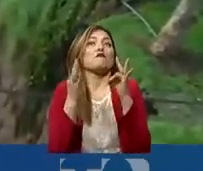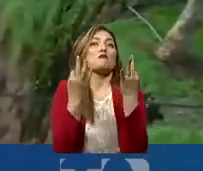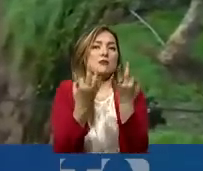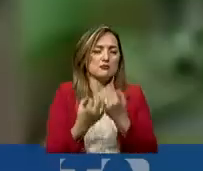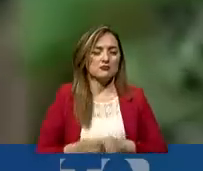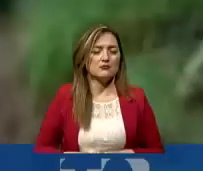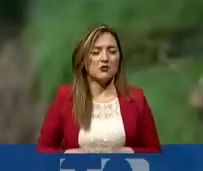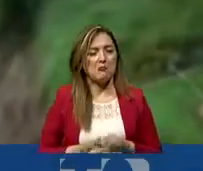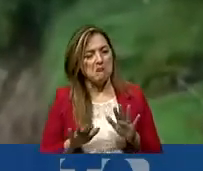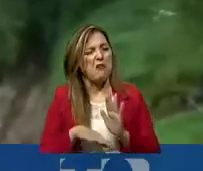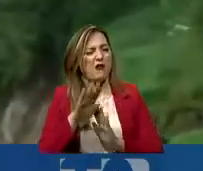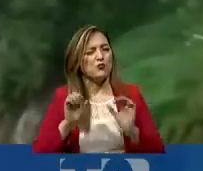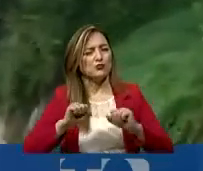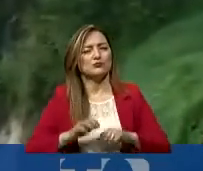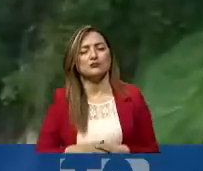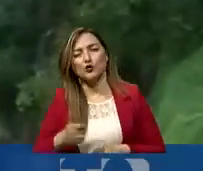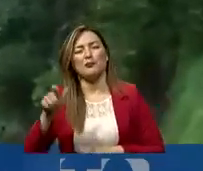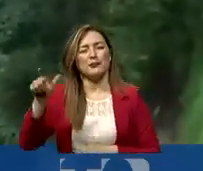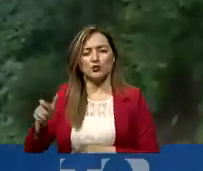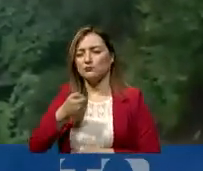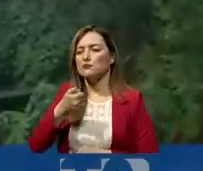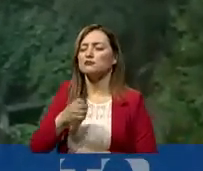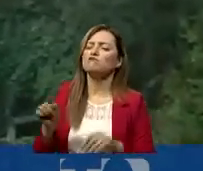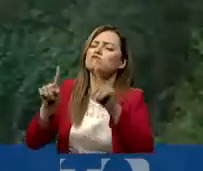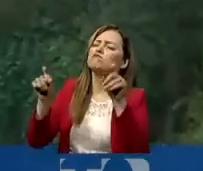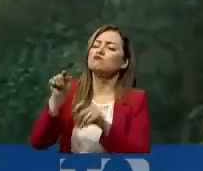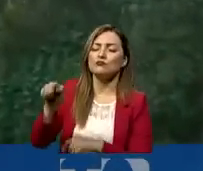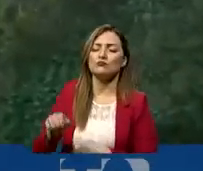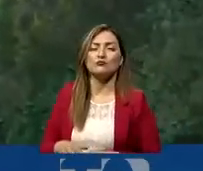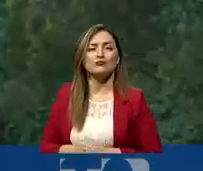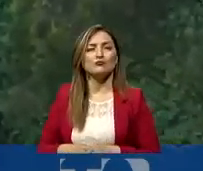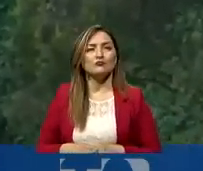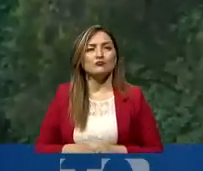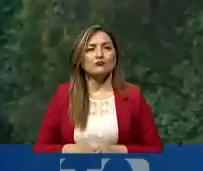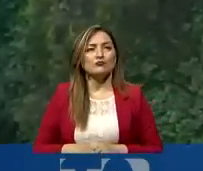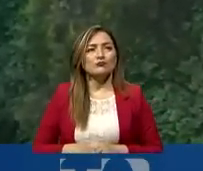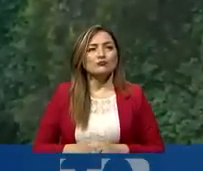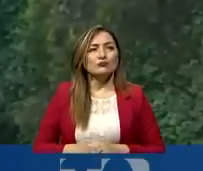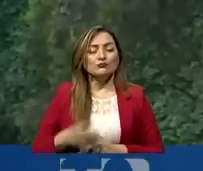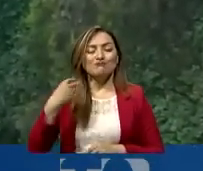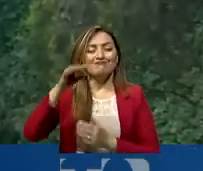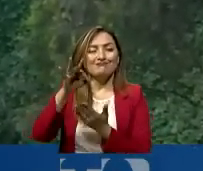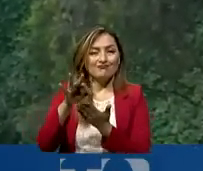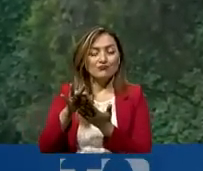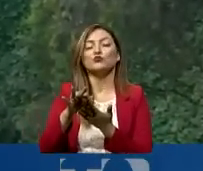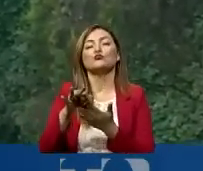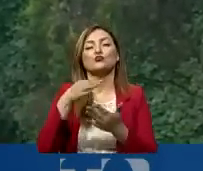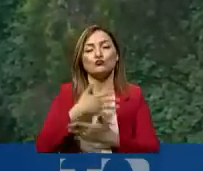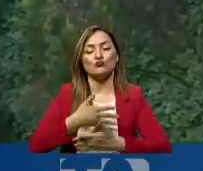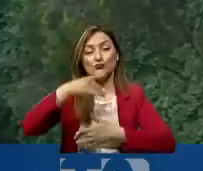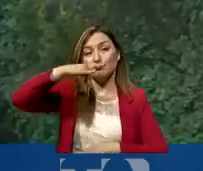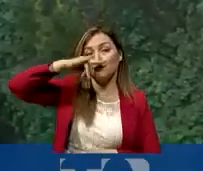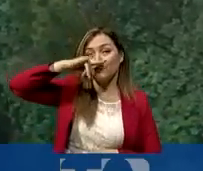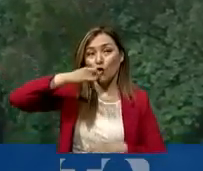más. Perfecto, vamos a hablar con otro de los moradores. Cuéntenos, vemos que justamente aquí se encuentra la zona recreativa de los